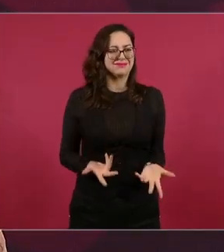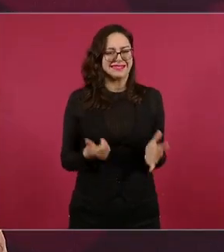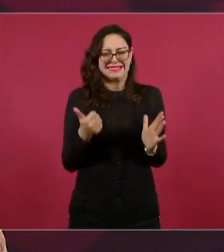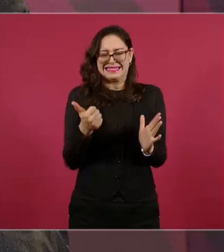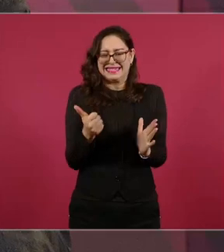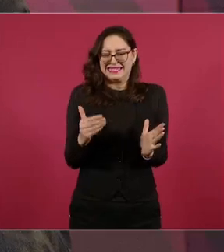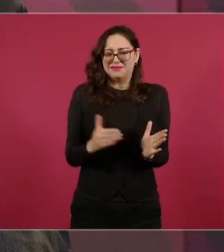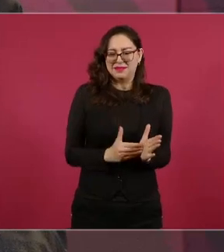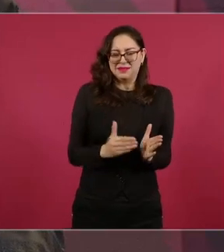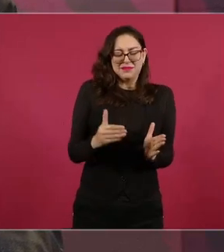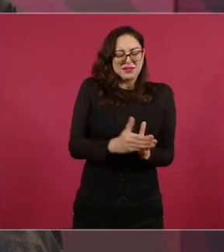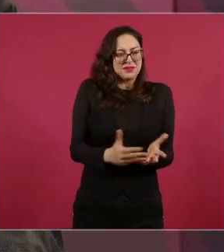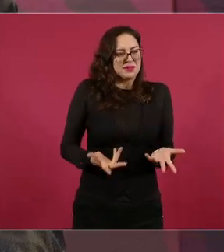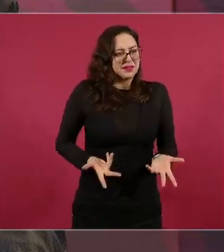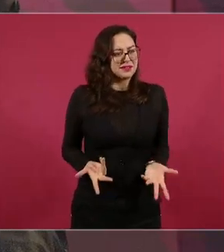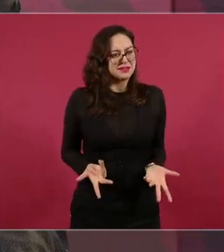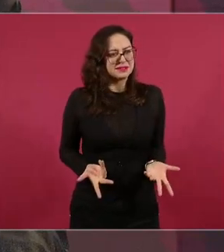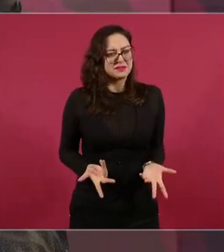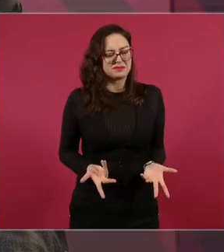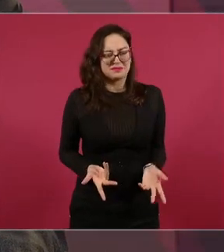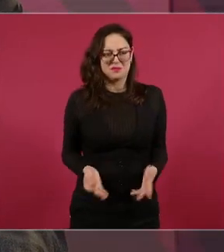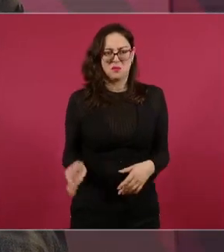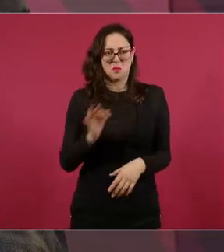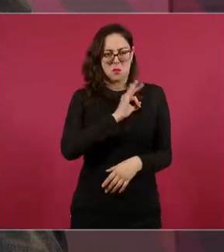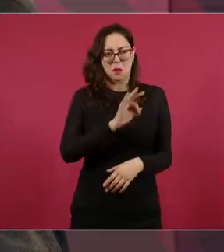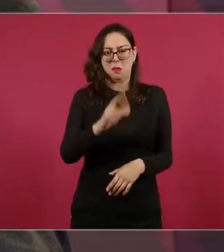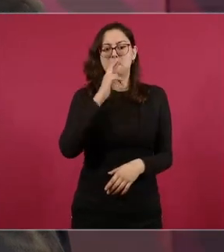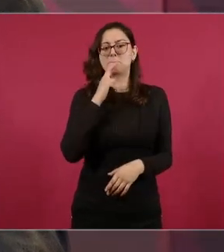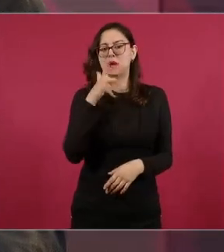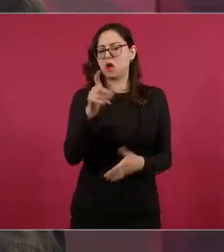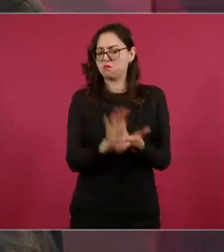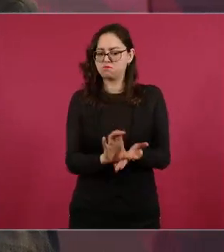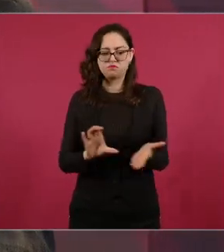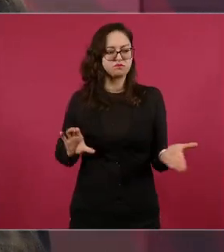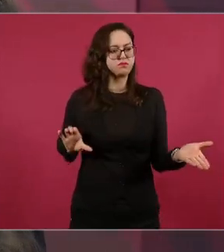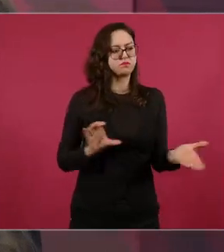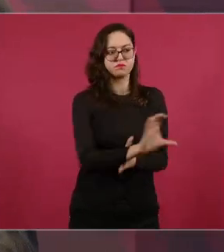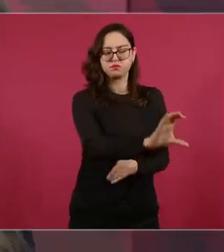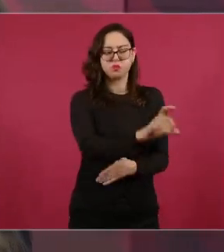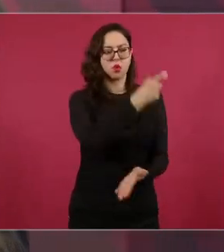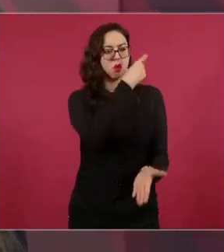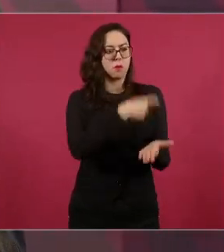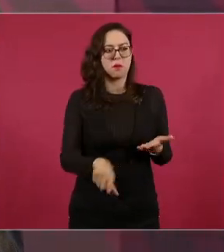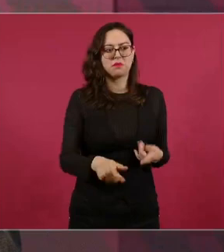ya comprándolos para no tener que pagar